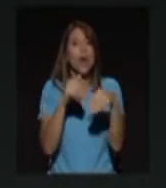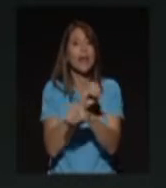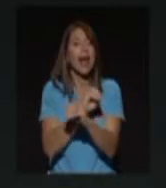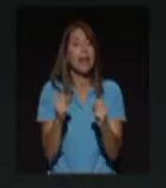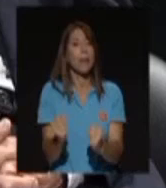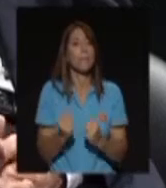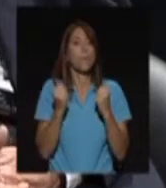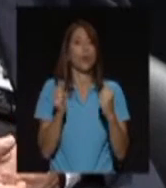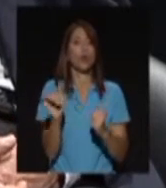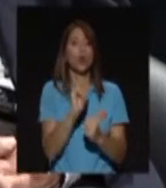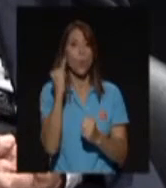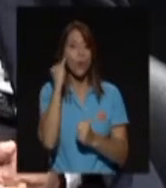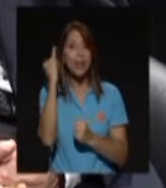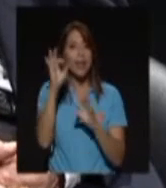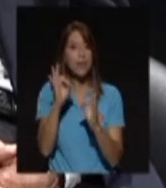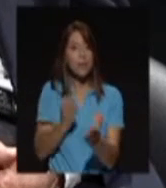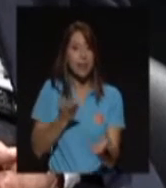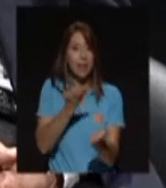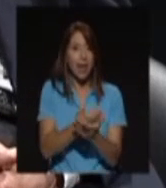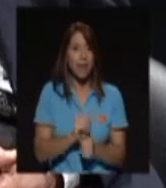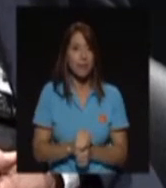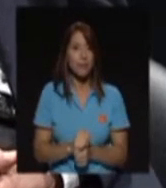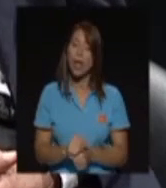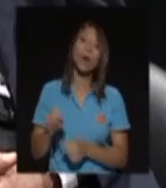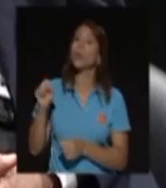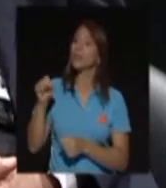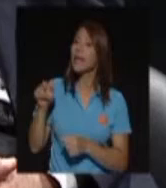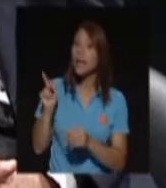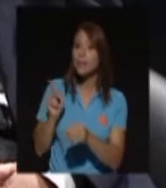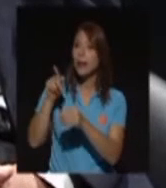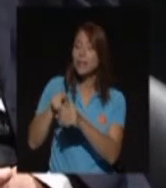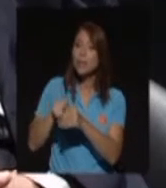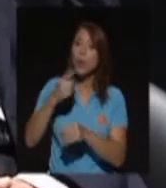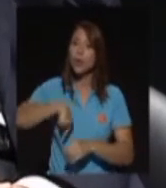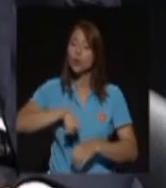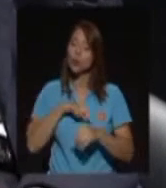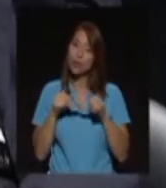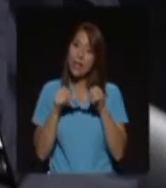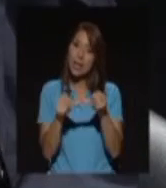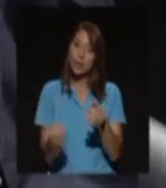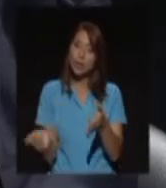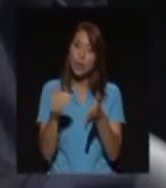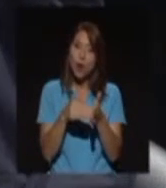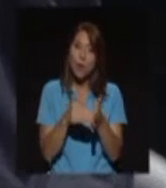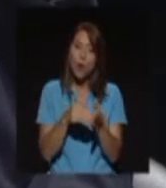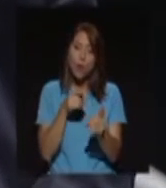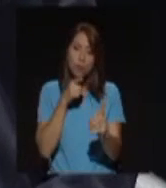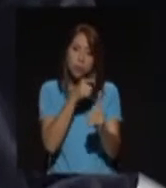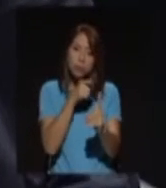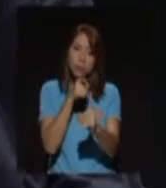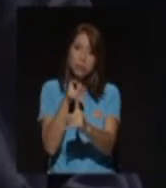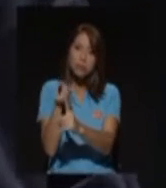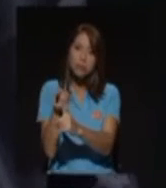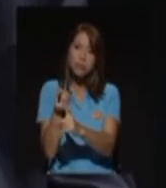planteada. Bueno, ahí se participó ahora, y ahí seguimos de nuevo varios caminos. Un